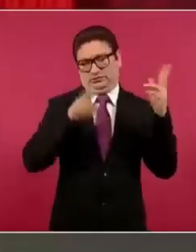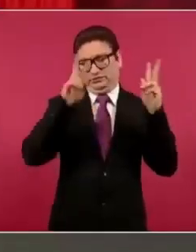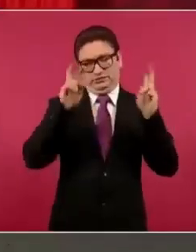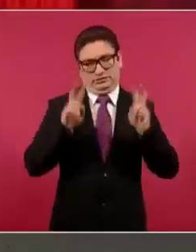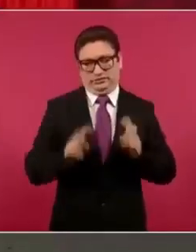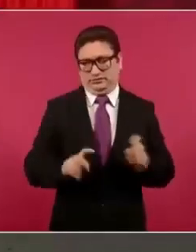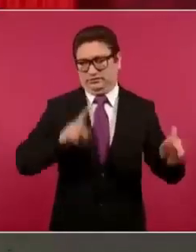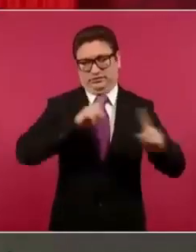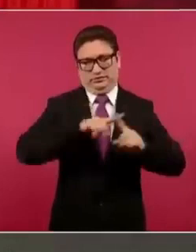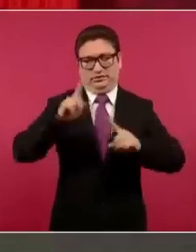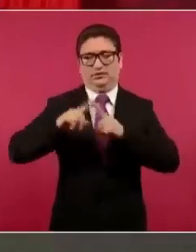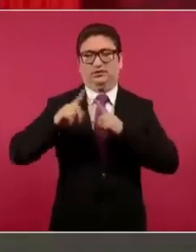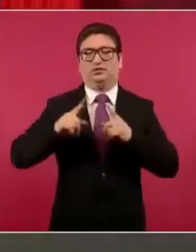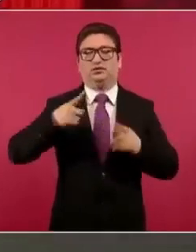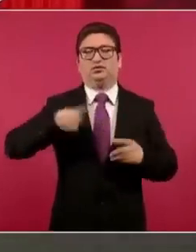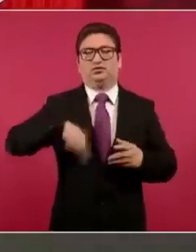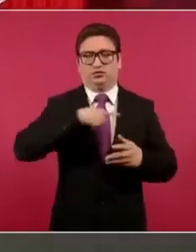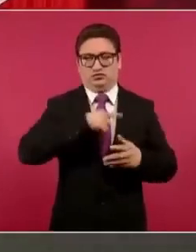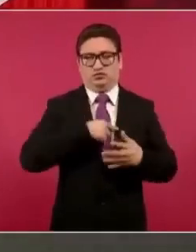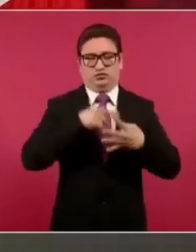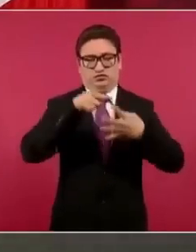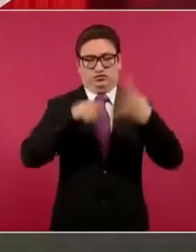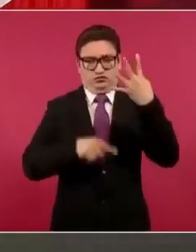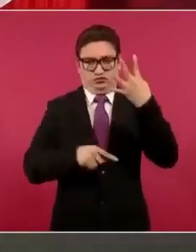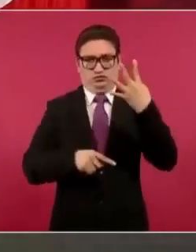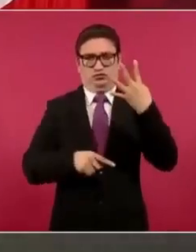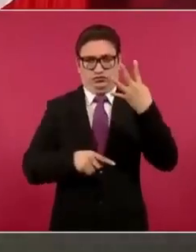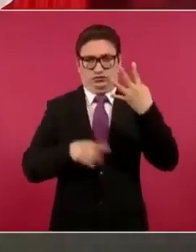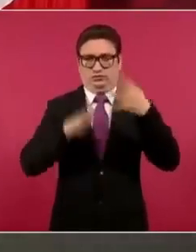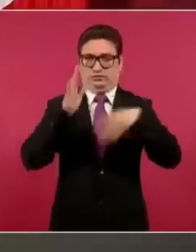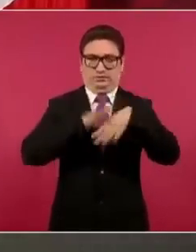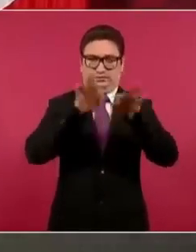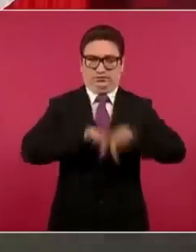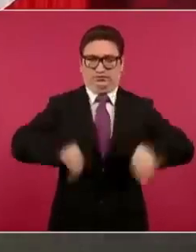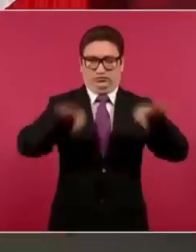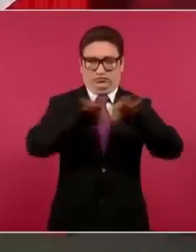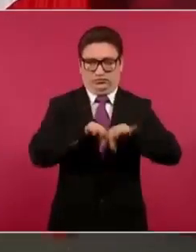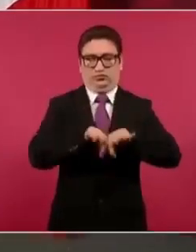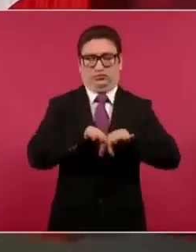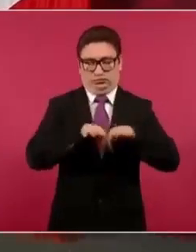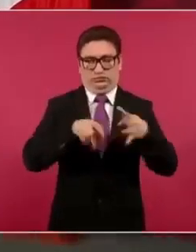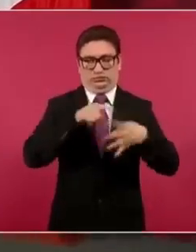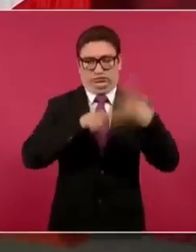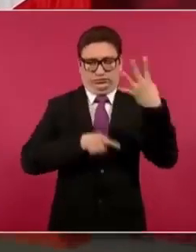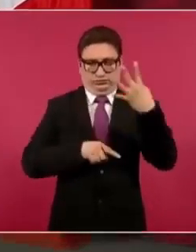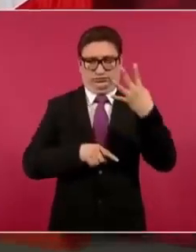Entonces, definimos cuatro prioridades básicas.